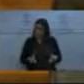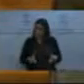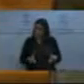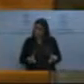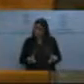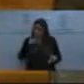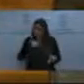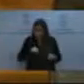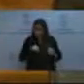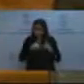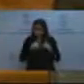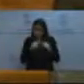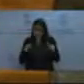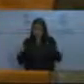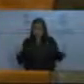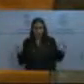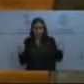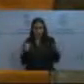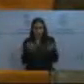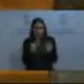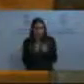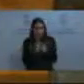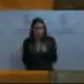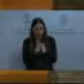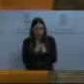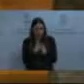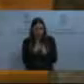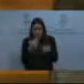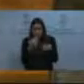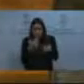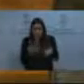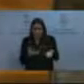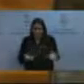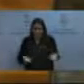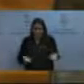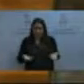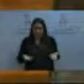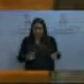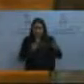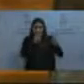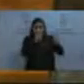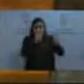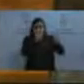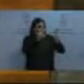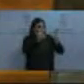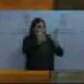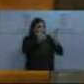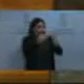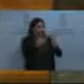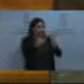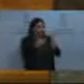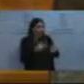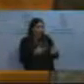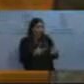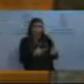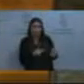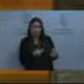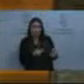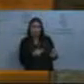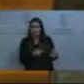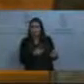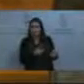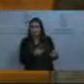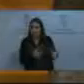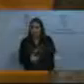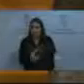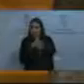en disminución. Y ante eso, nada de los títulos que usted me dé no me vale, pero